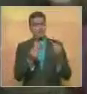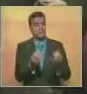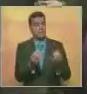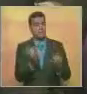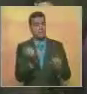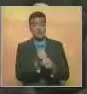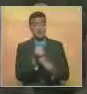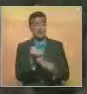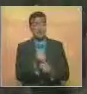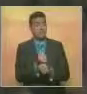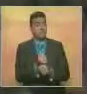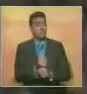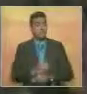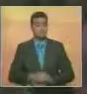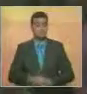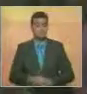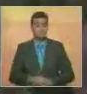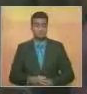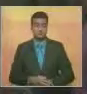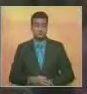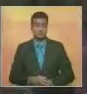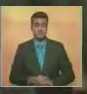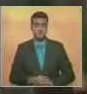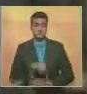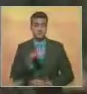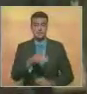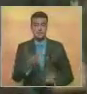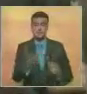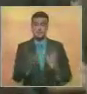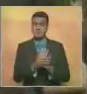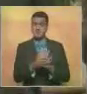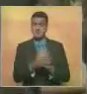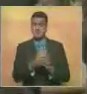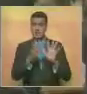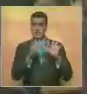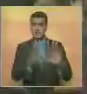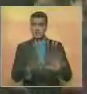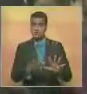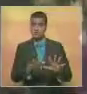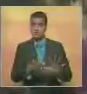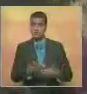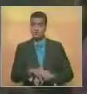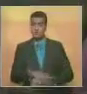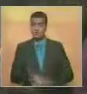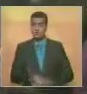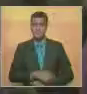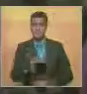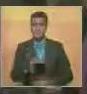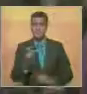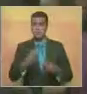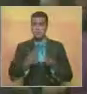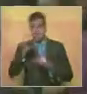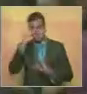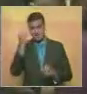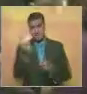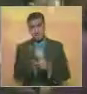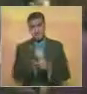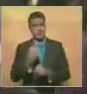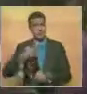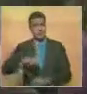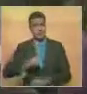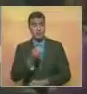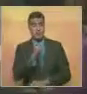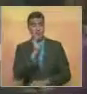de trabajadores que también forman parte de este reconocimiento, que son personas que a diario trabajan para poder llevar